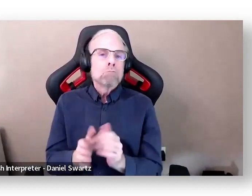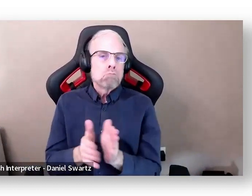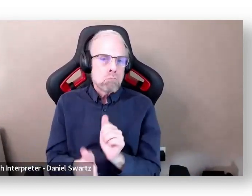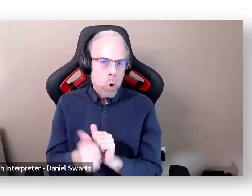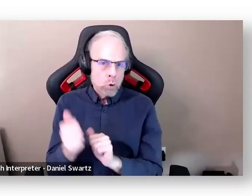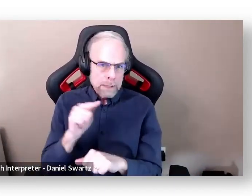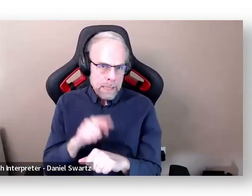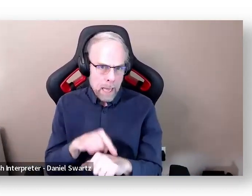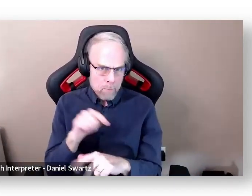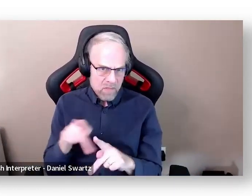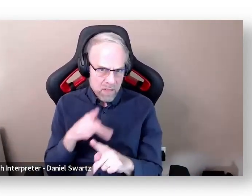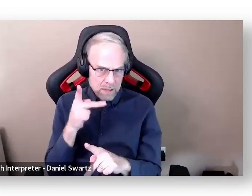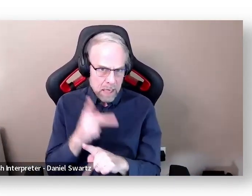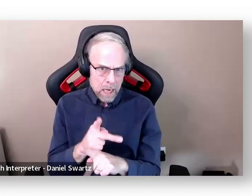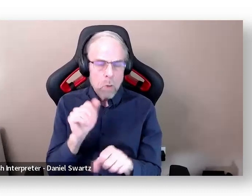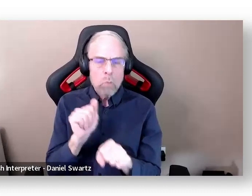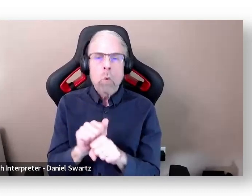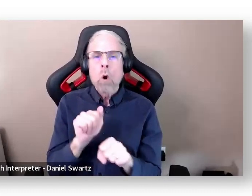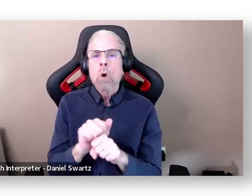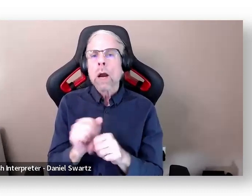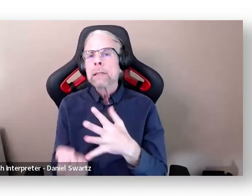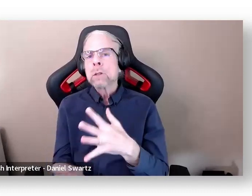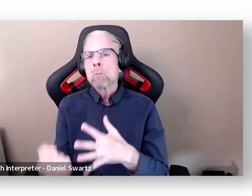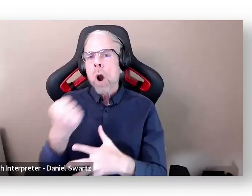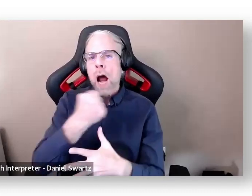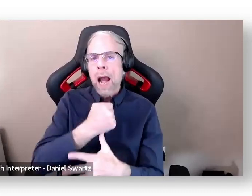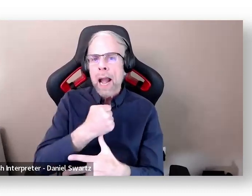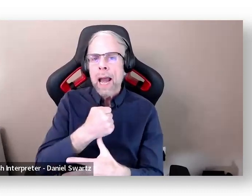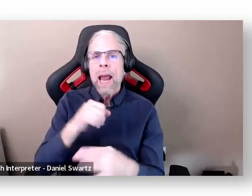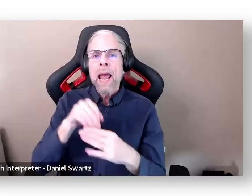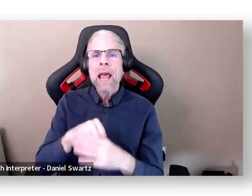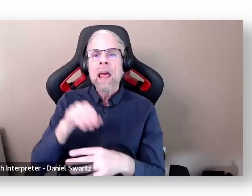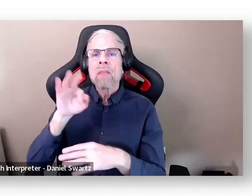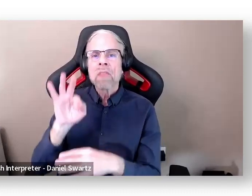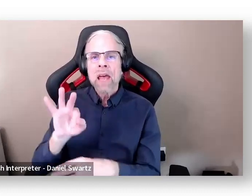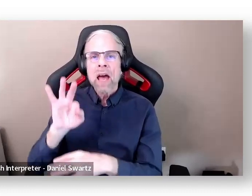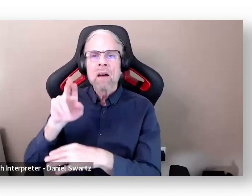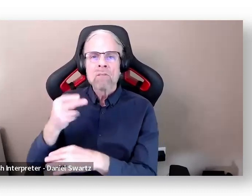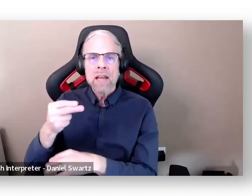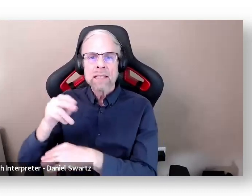de las líneas eléctricas bajo tierra.